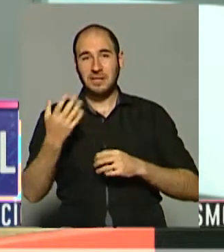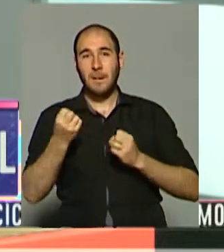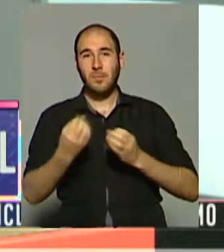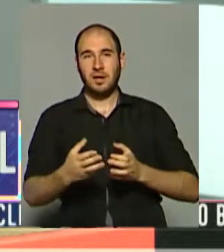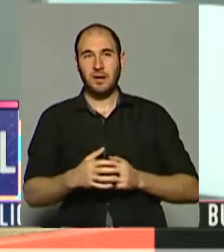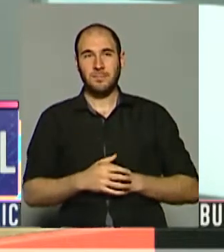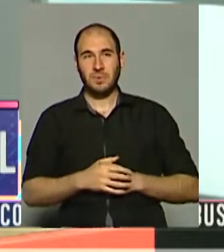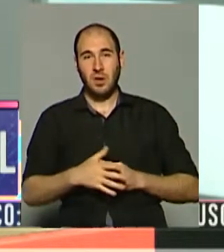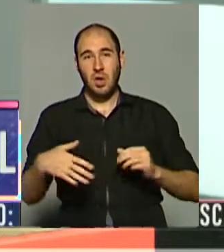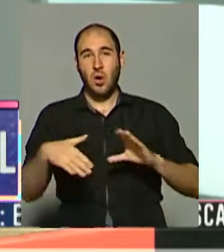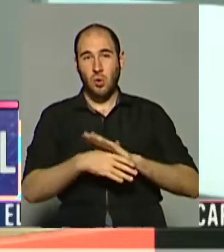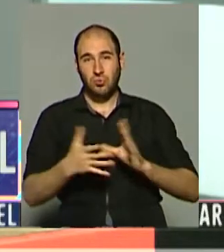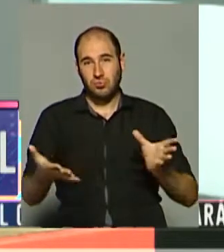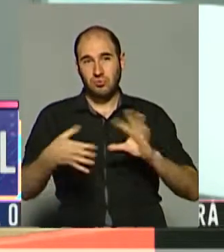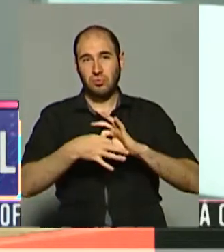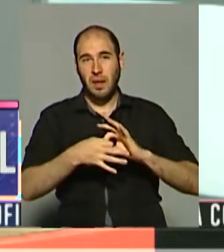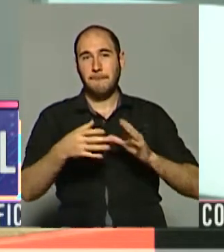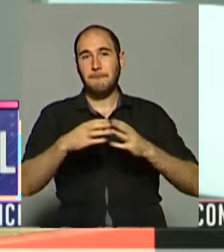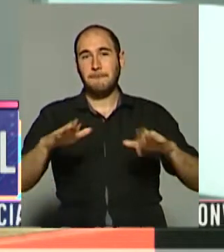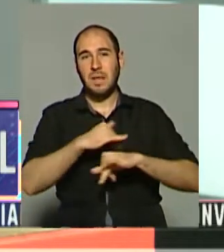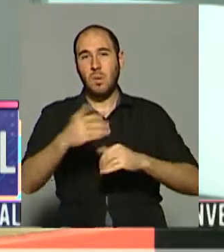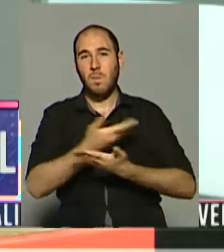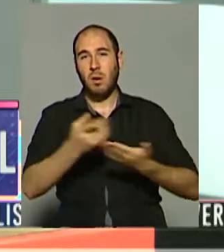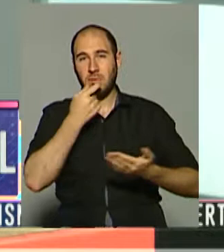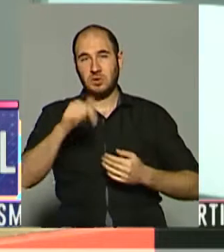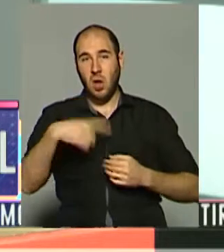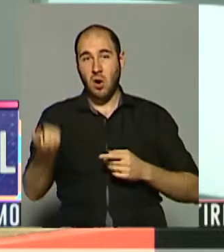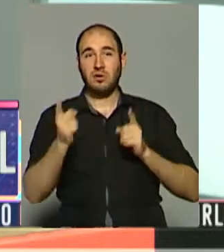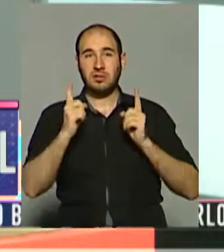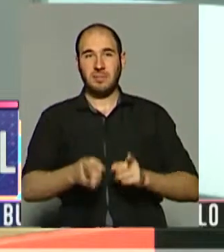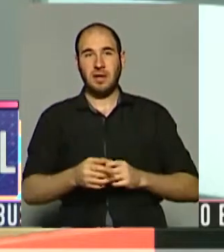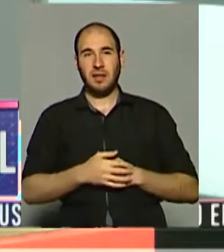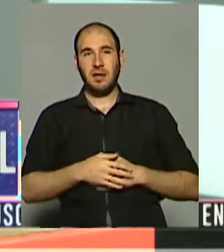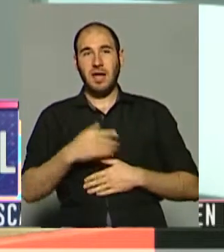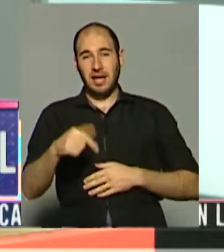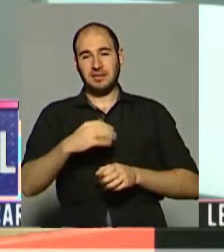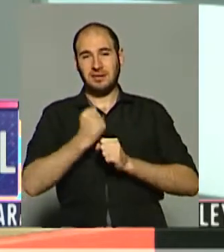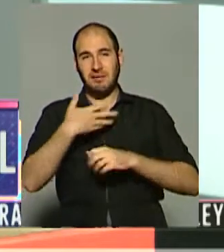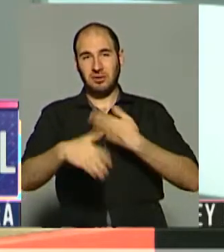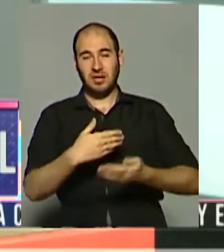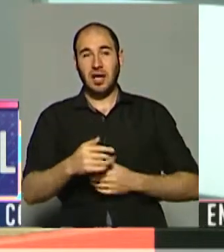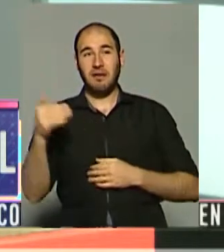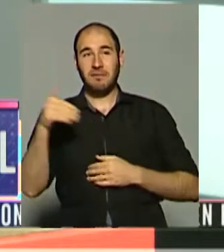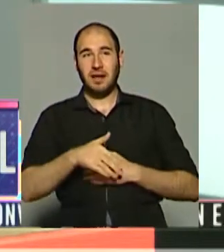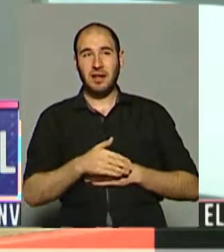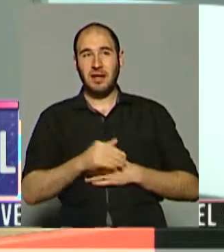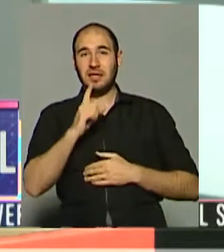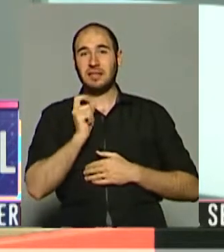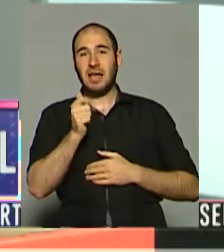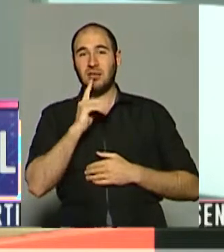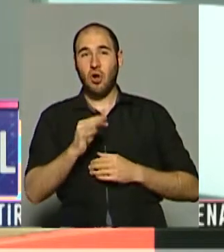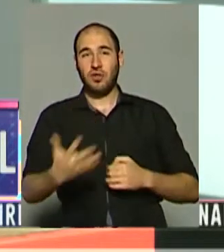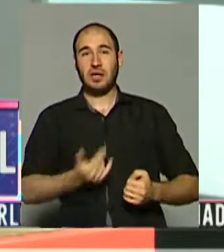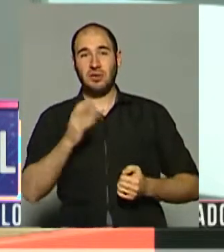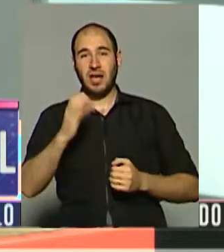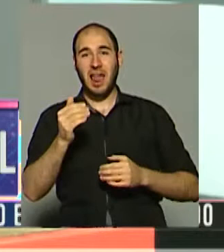a justamente unirnos a los otros medios públicos de la provincia para llevar adelante este trabajo, tenemos a Tato Moreno, que es director